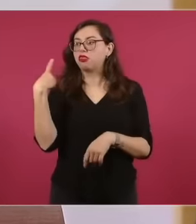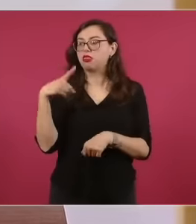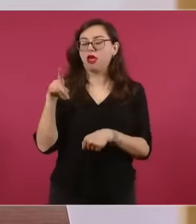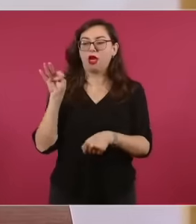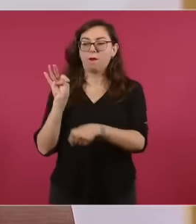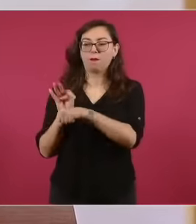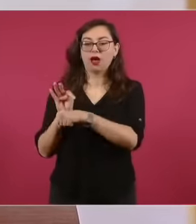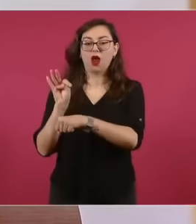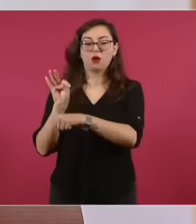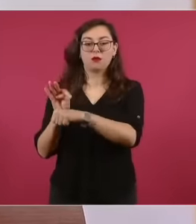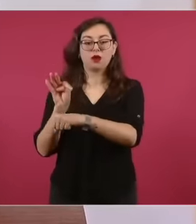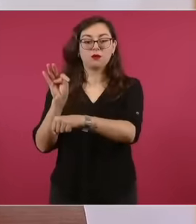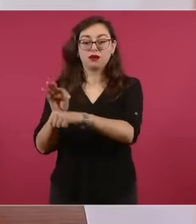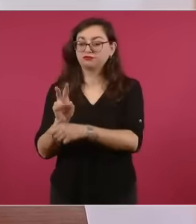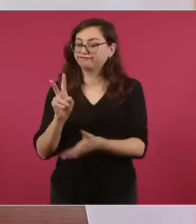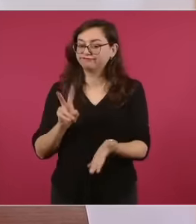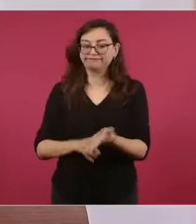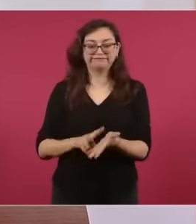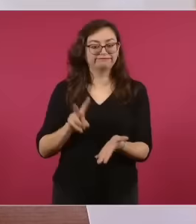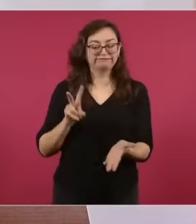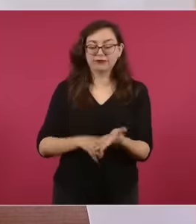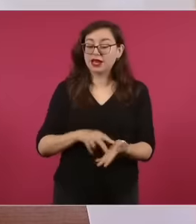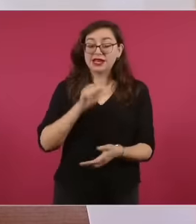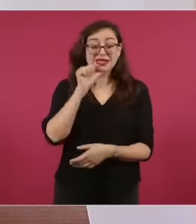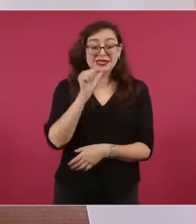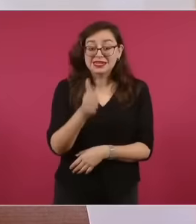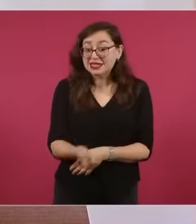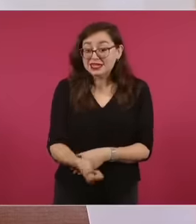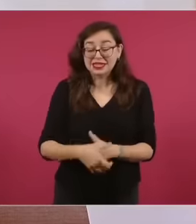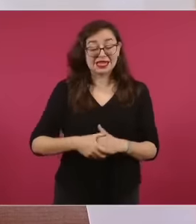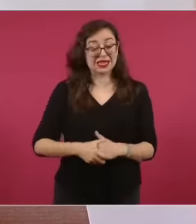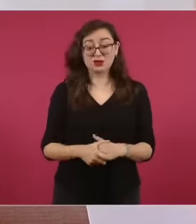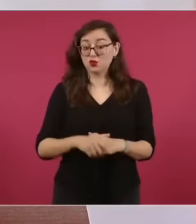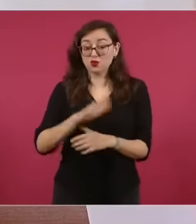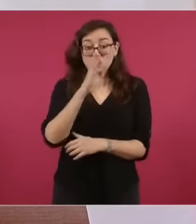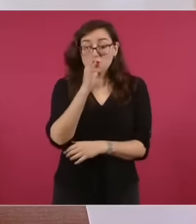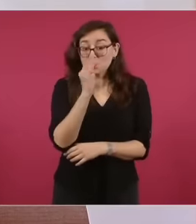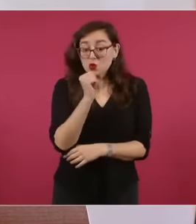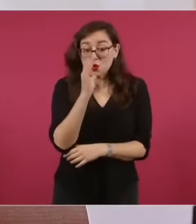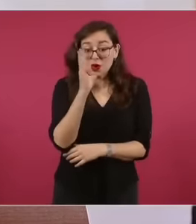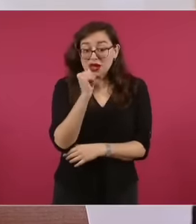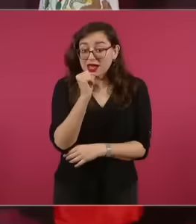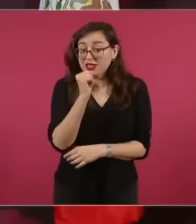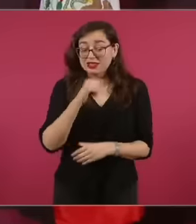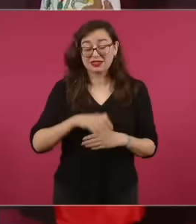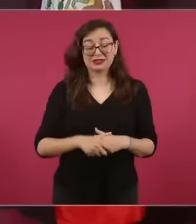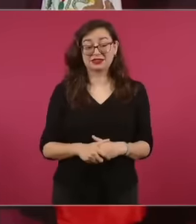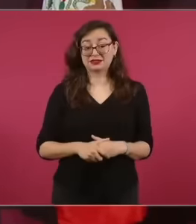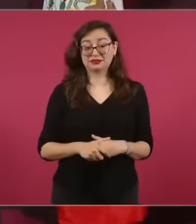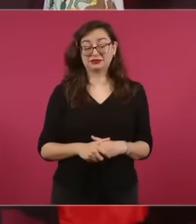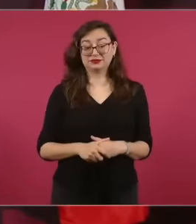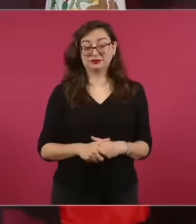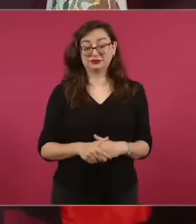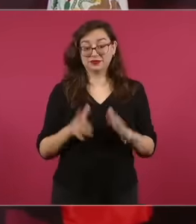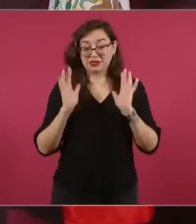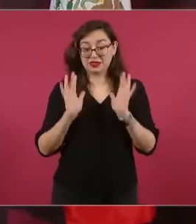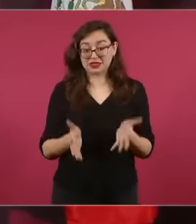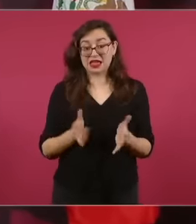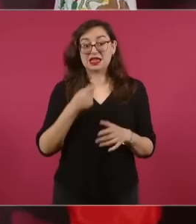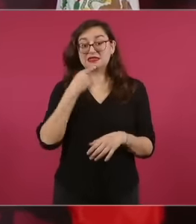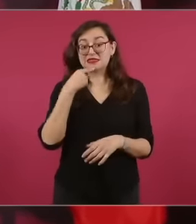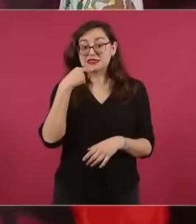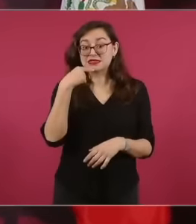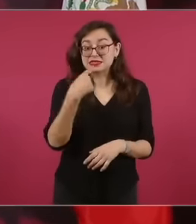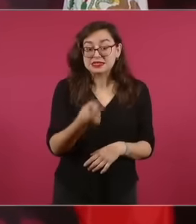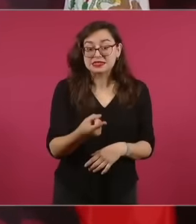¿qué validez tiene? Pues ninguna validez, es lo mismo, es